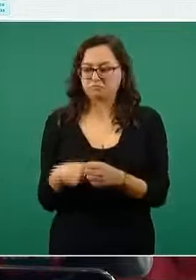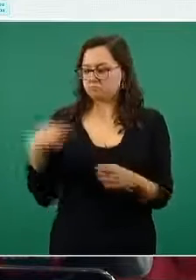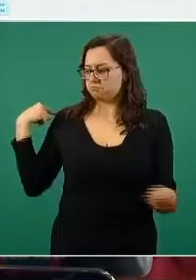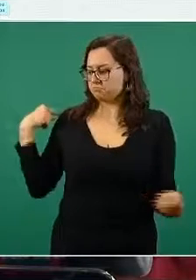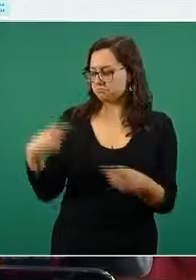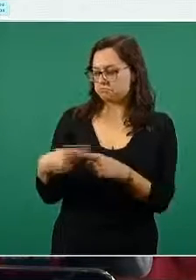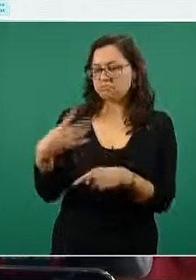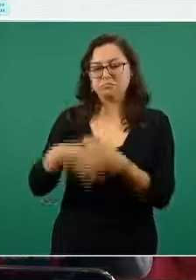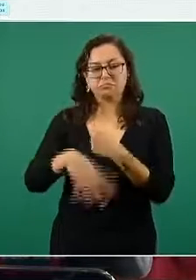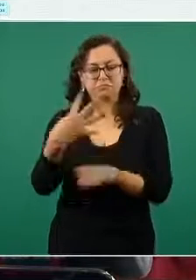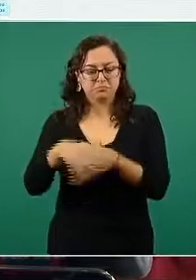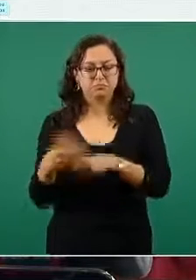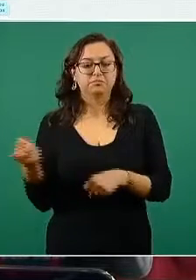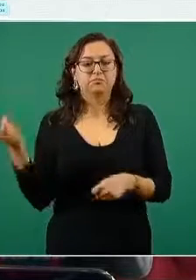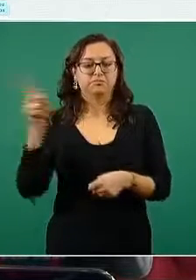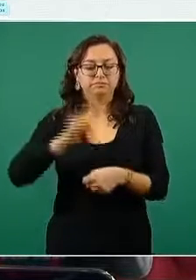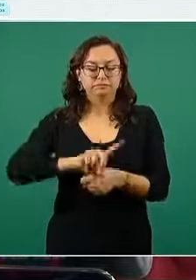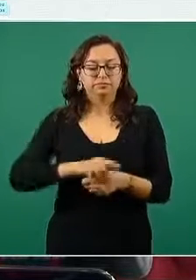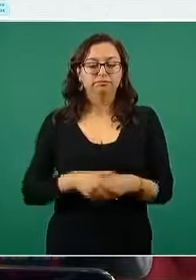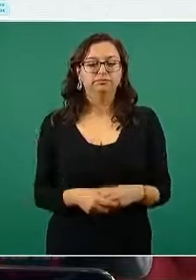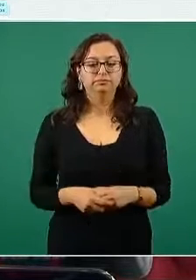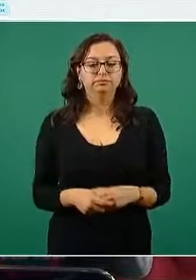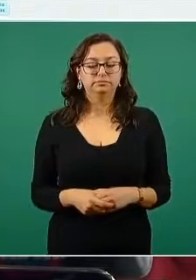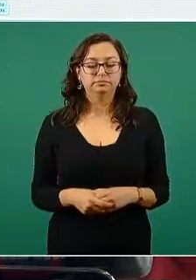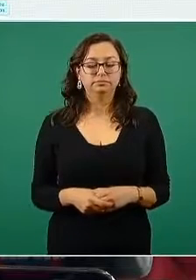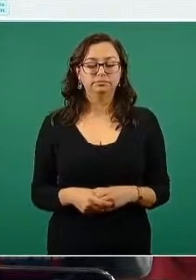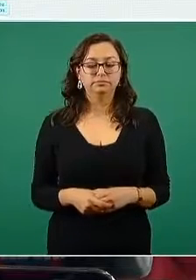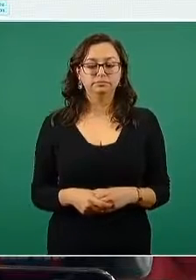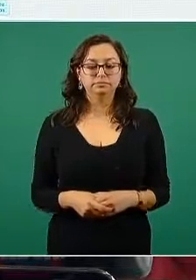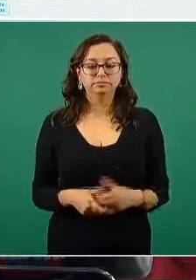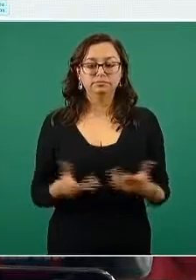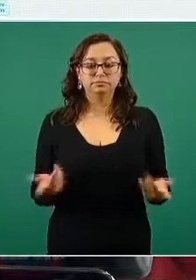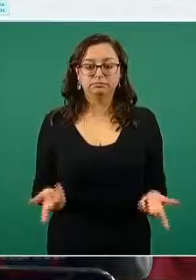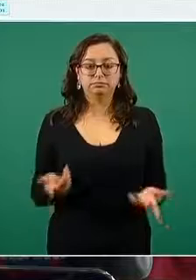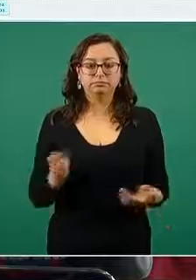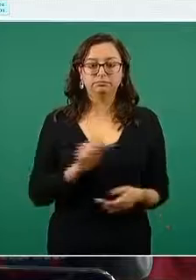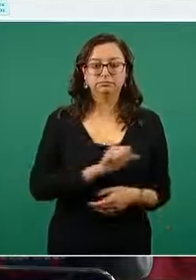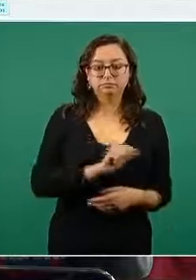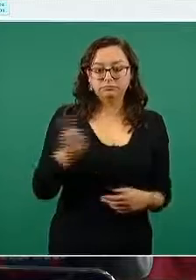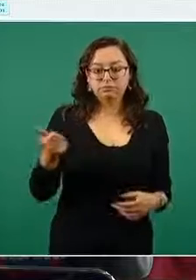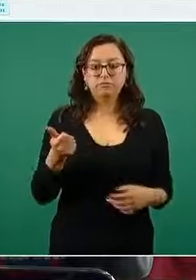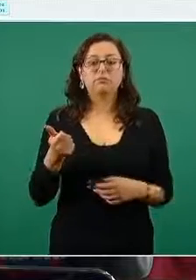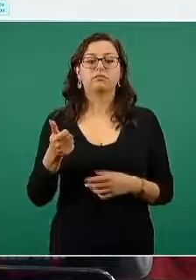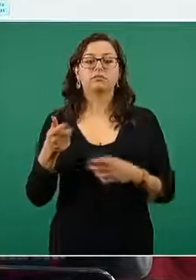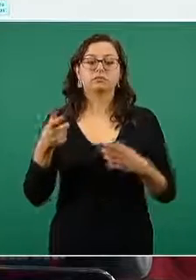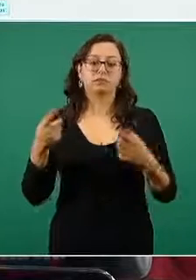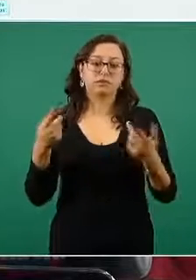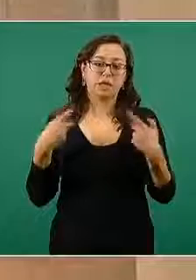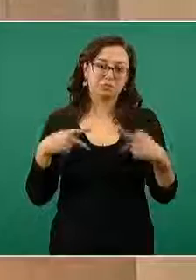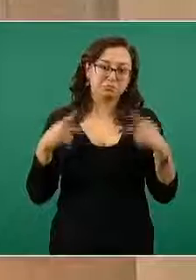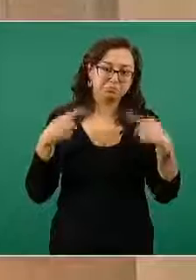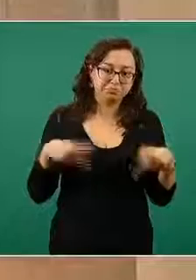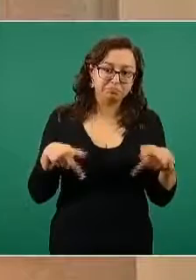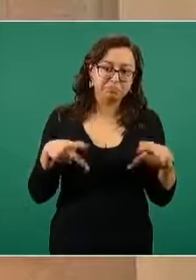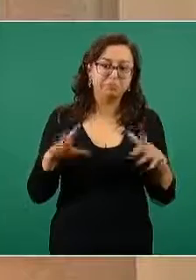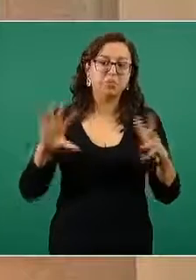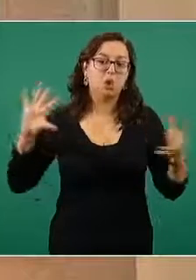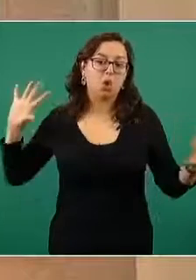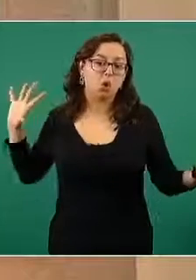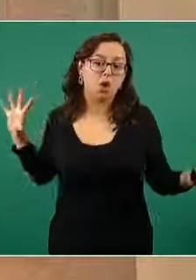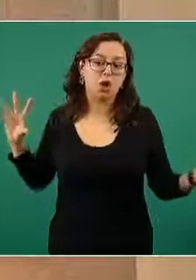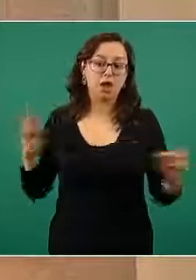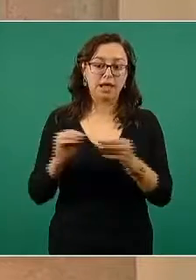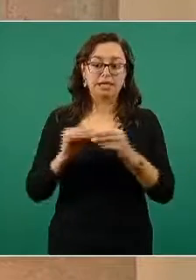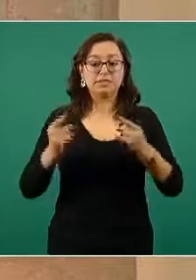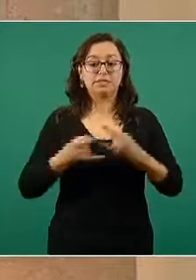últimos 14 días. Todas las demás personas que están graficadas en la curva pues pertenecen precisamente a la carga acumulada